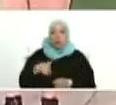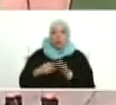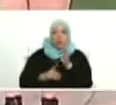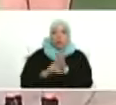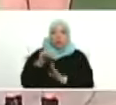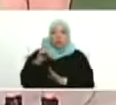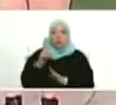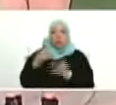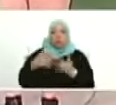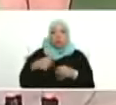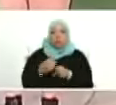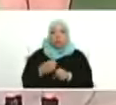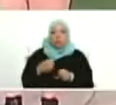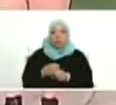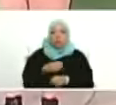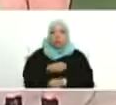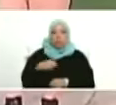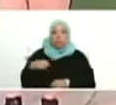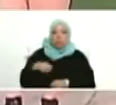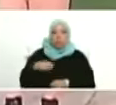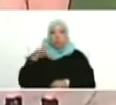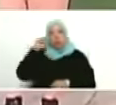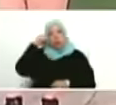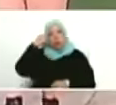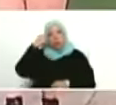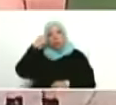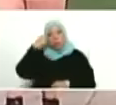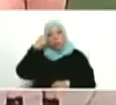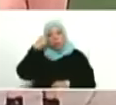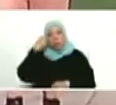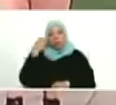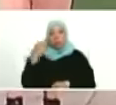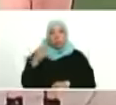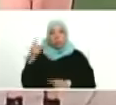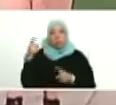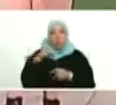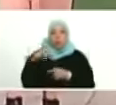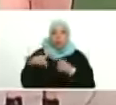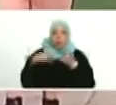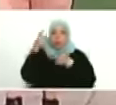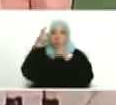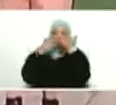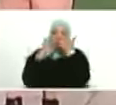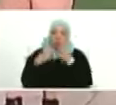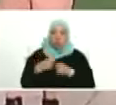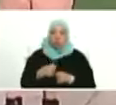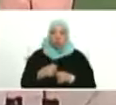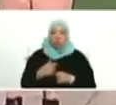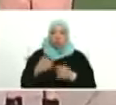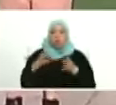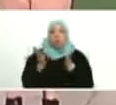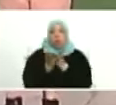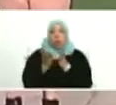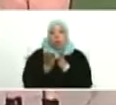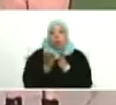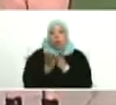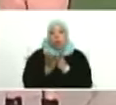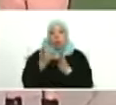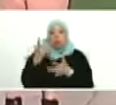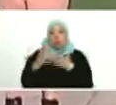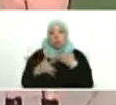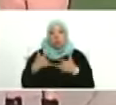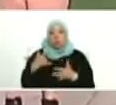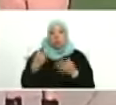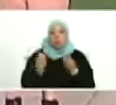desarrollo endógeno Fabricio Ojeda. ¿Cuántos recuerdos, cuántas imágenes de ver a nuestro comandante allí dándonos clases y dándonos lecciones